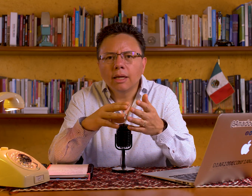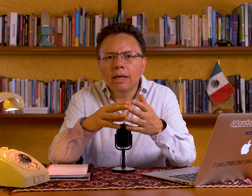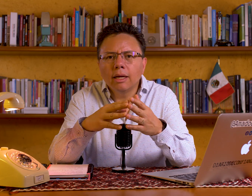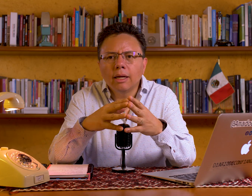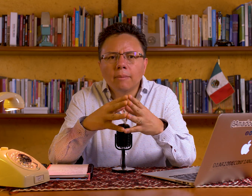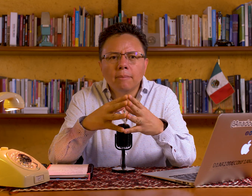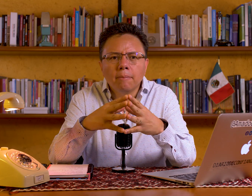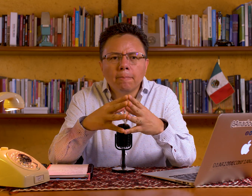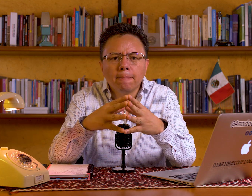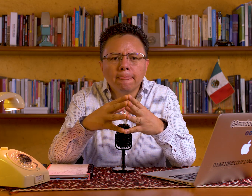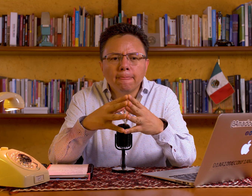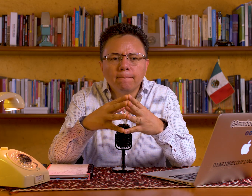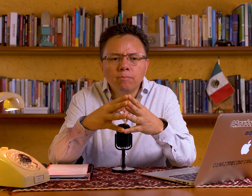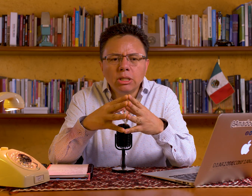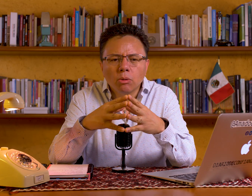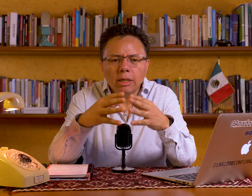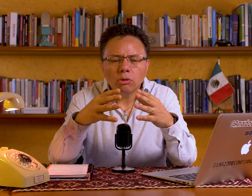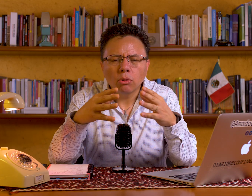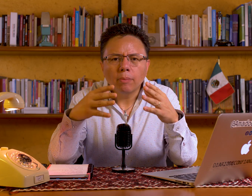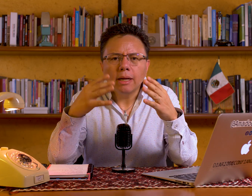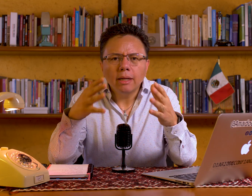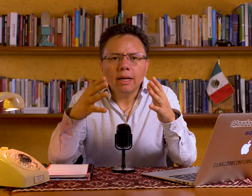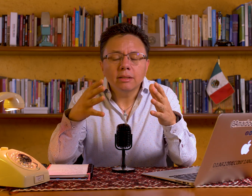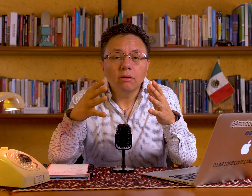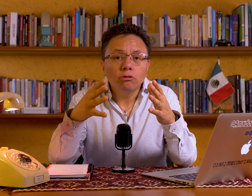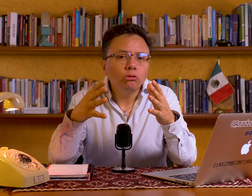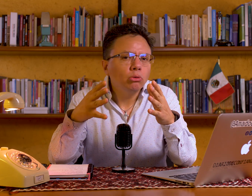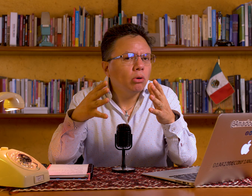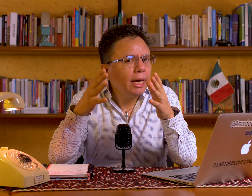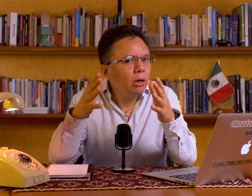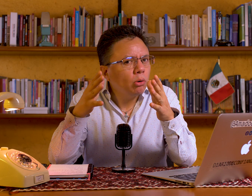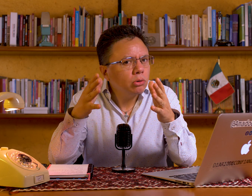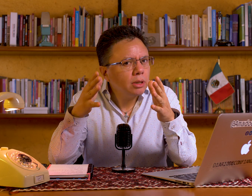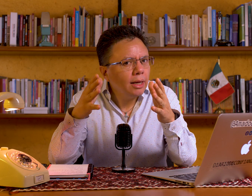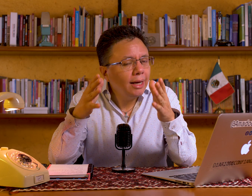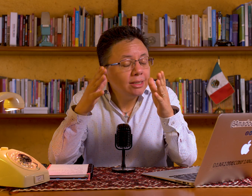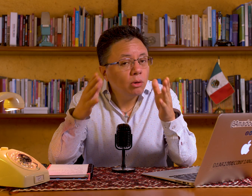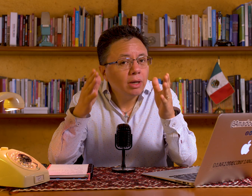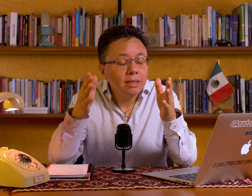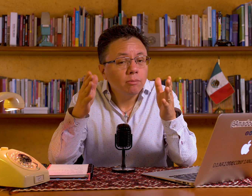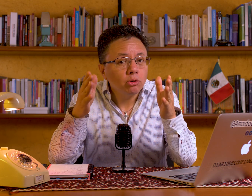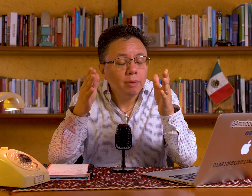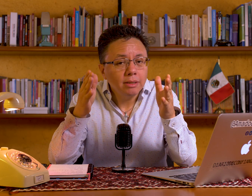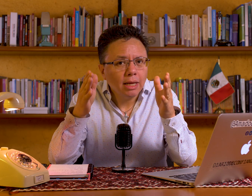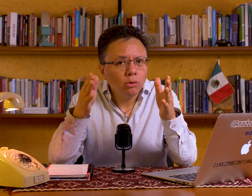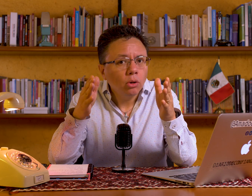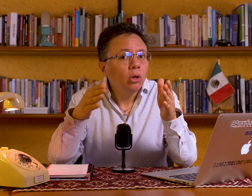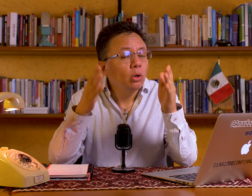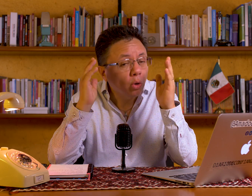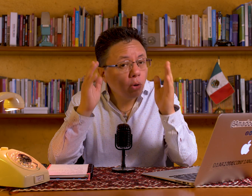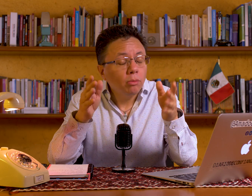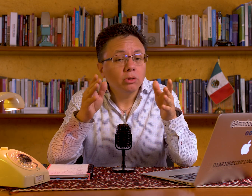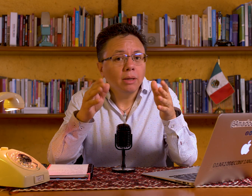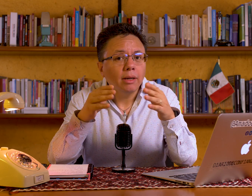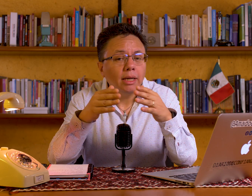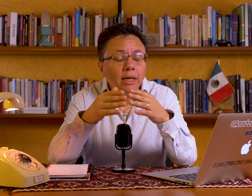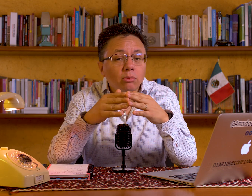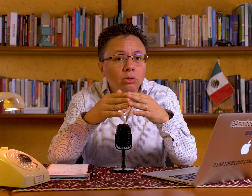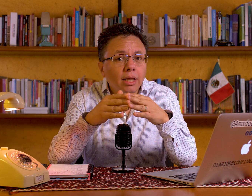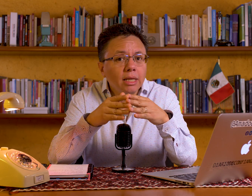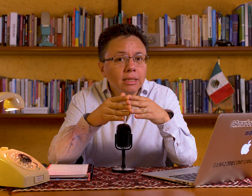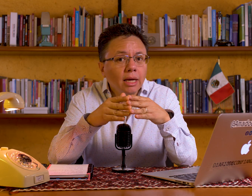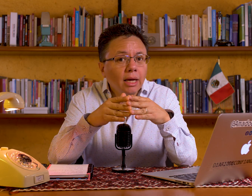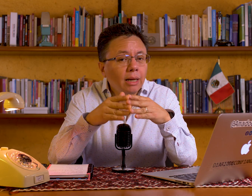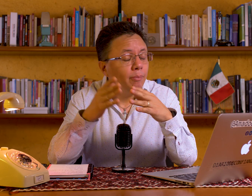económicas, y sobre todo planear hacia el futuro qué cosa es lo que estamos pensando. ¿Cómo se